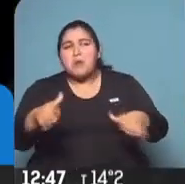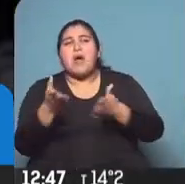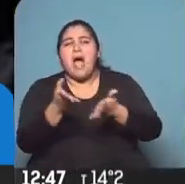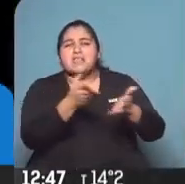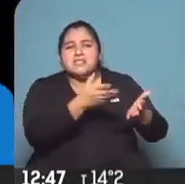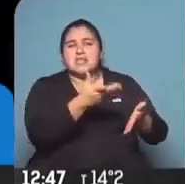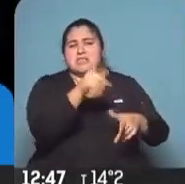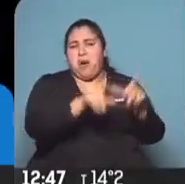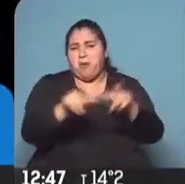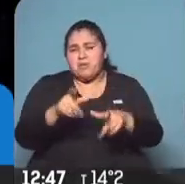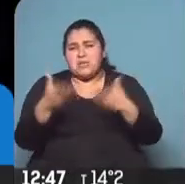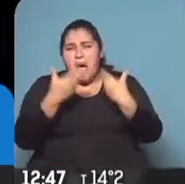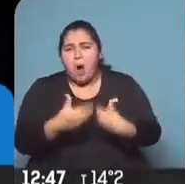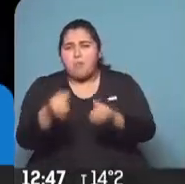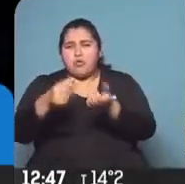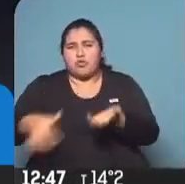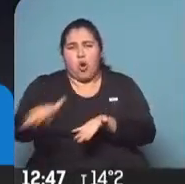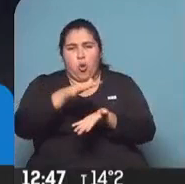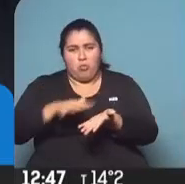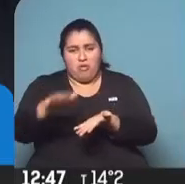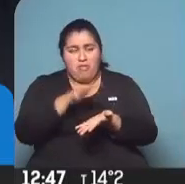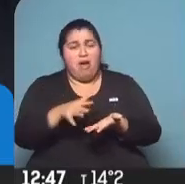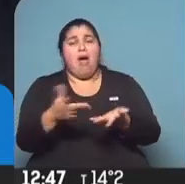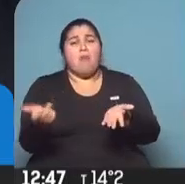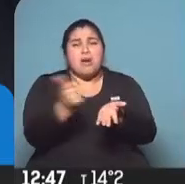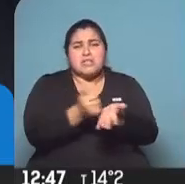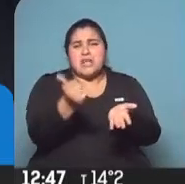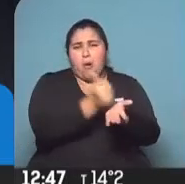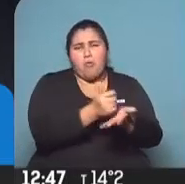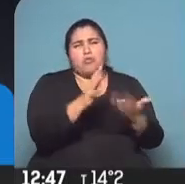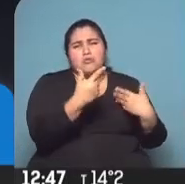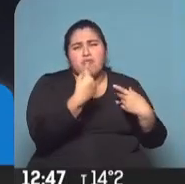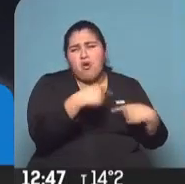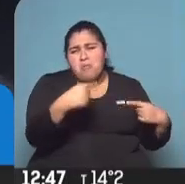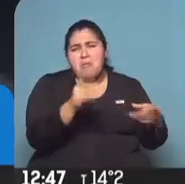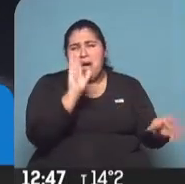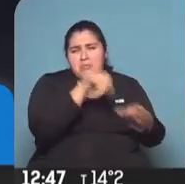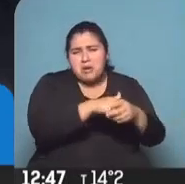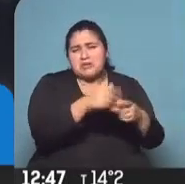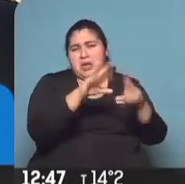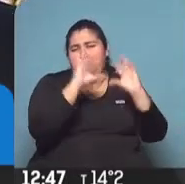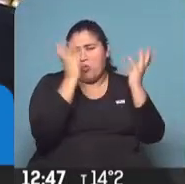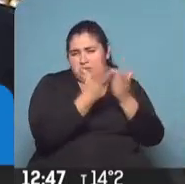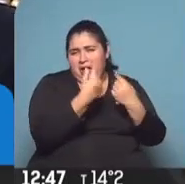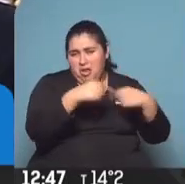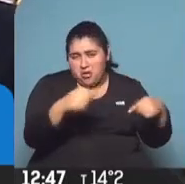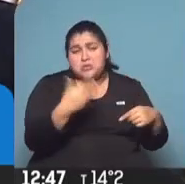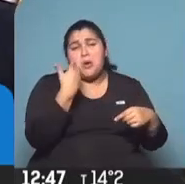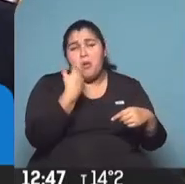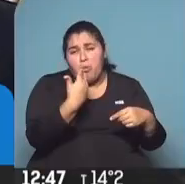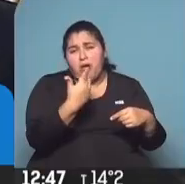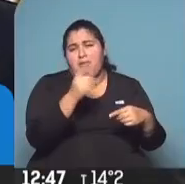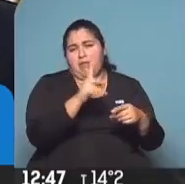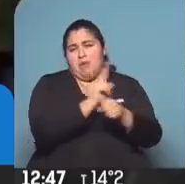el apoyo a la comunidad las acciones nacionales de mandamientos que